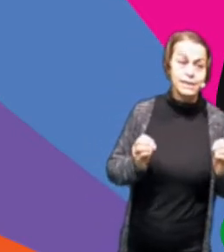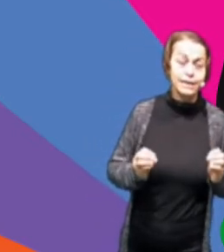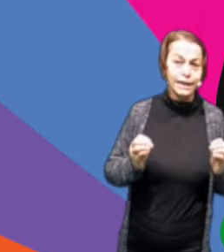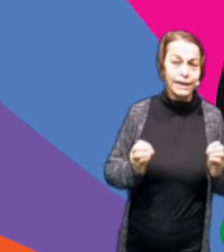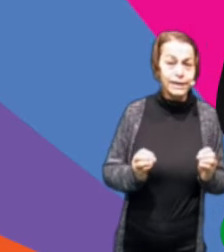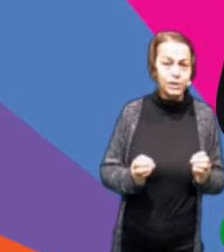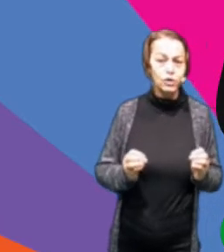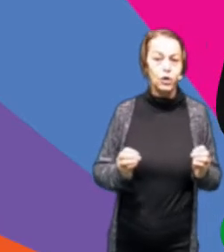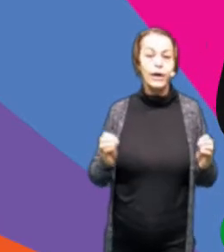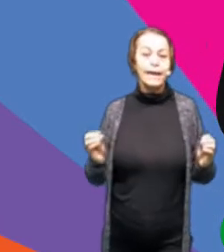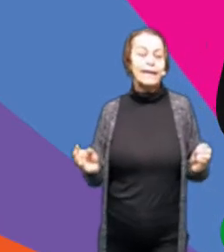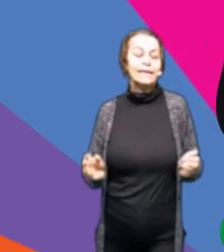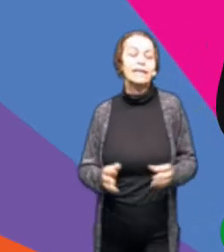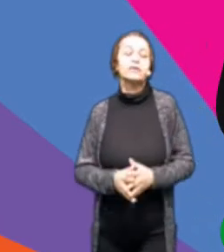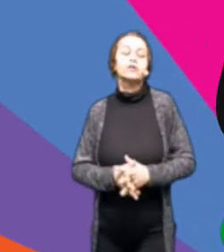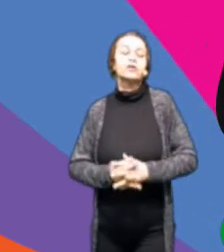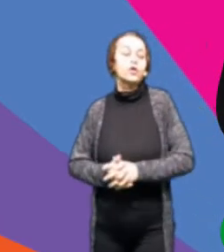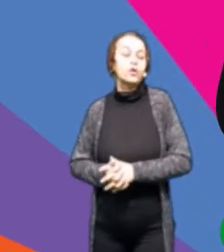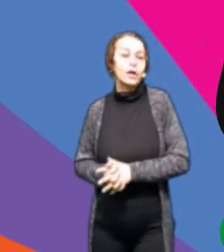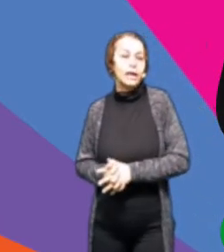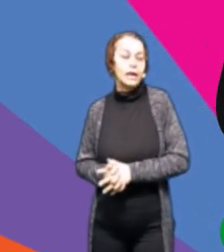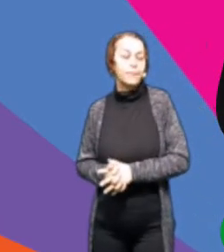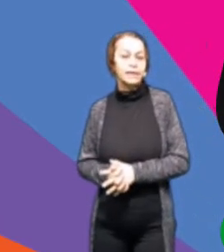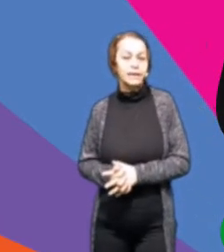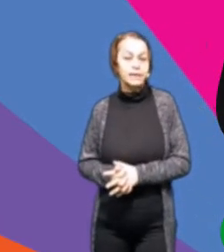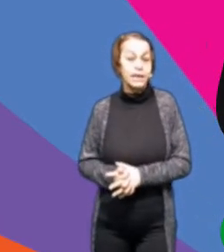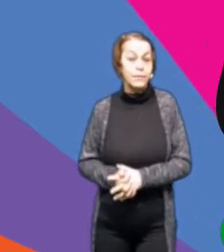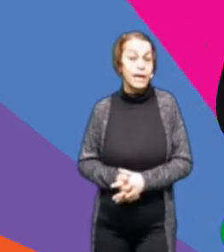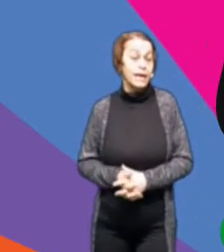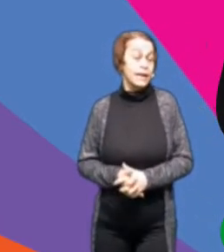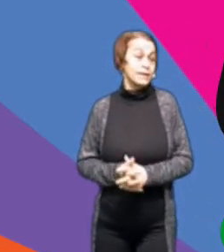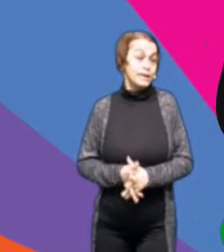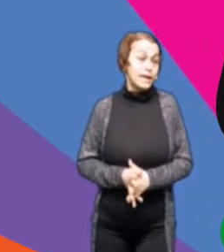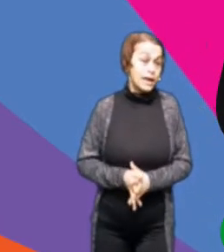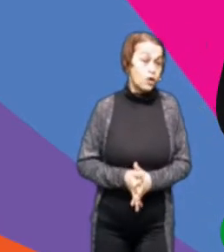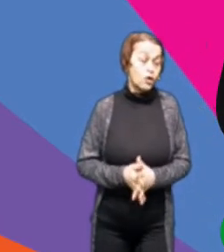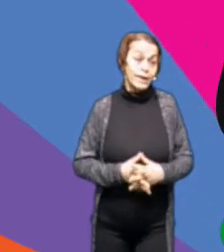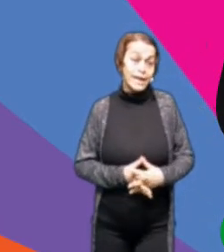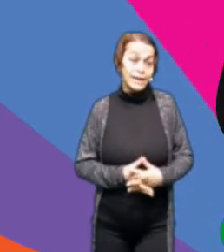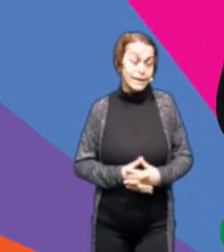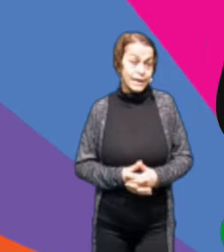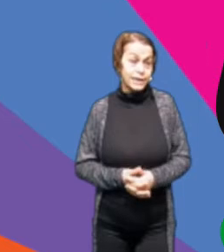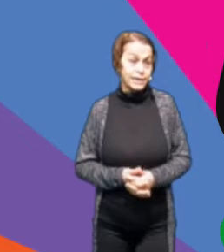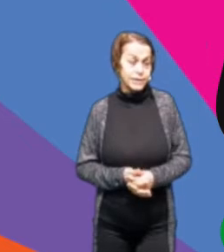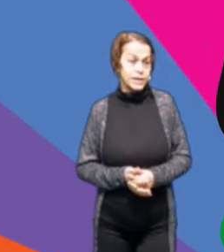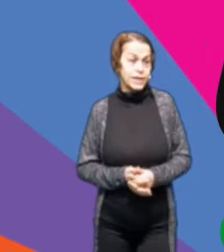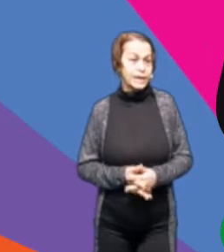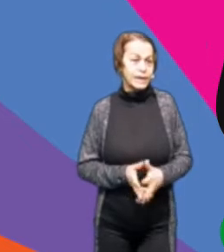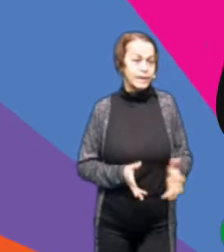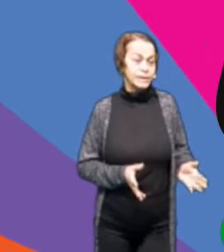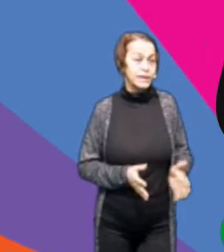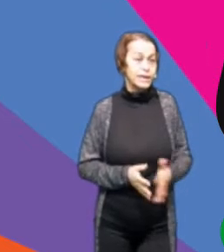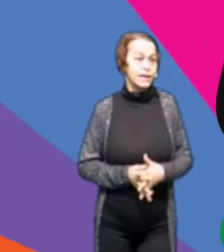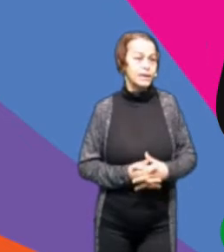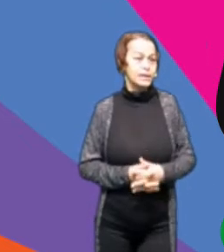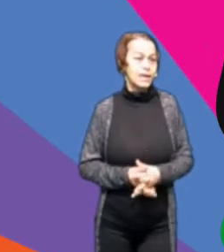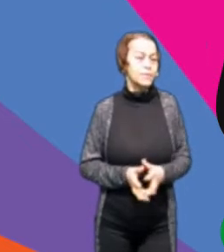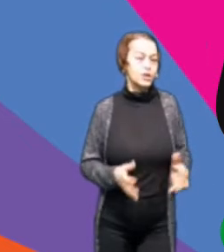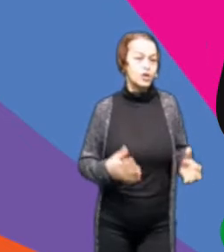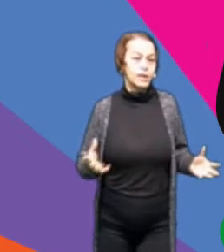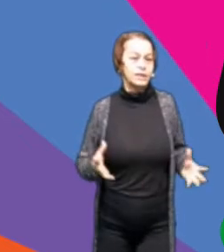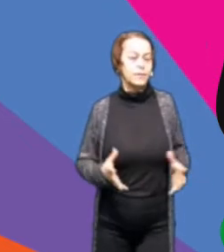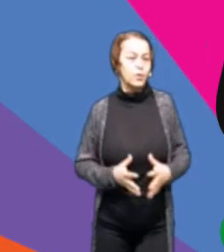lo que va a ser esto. Estarán todos a la expectativa. Tiago, gran estrella argentina del trap